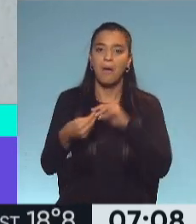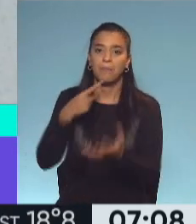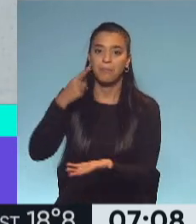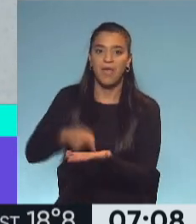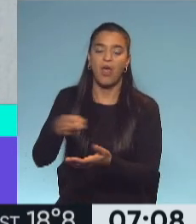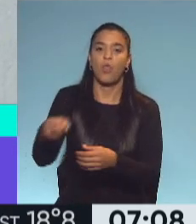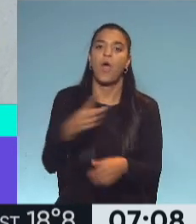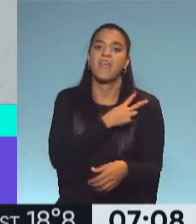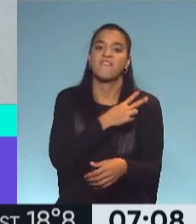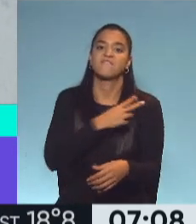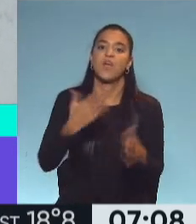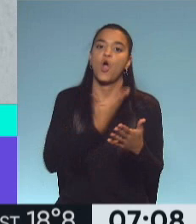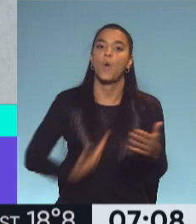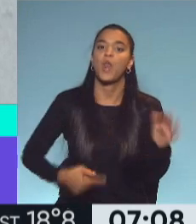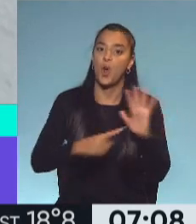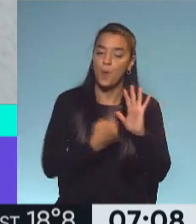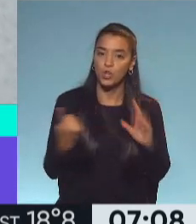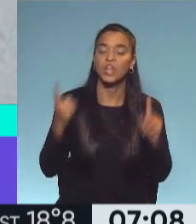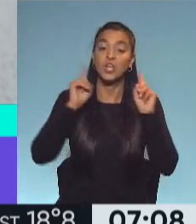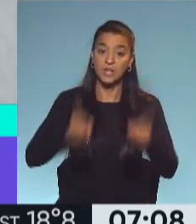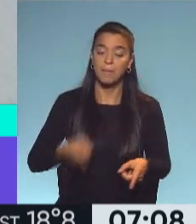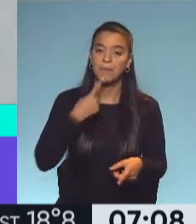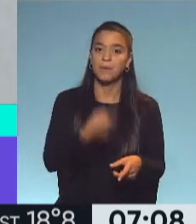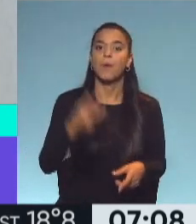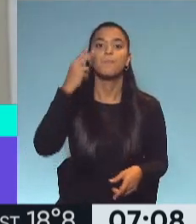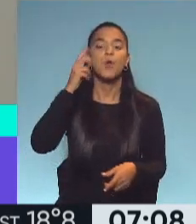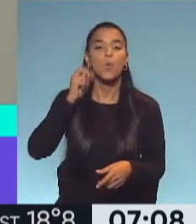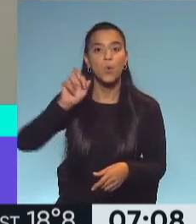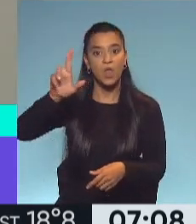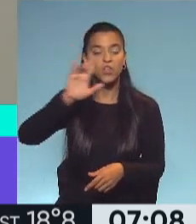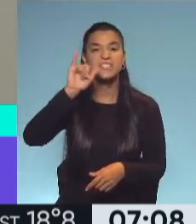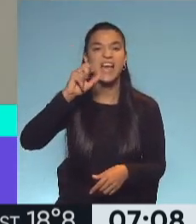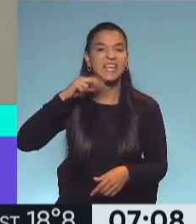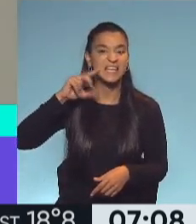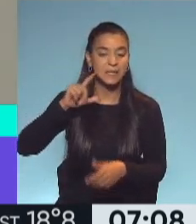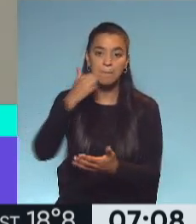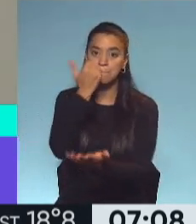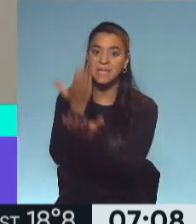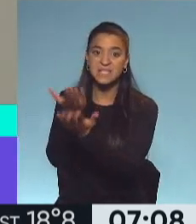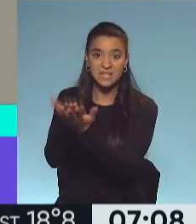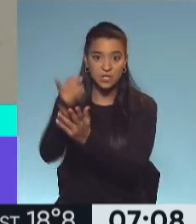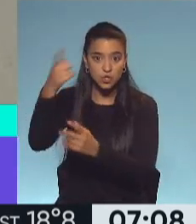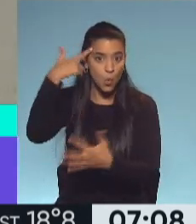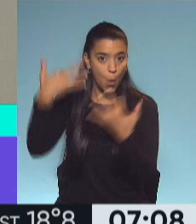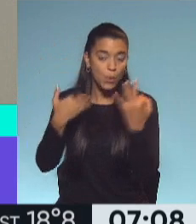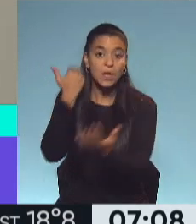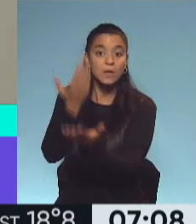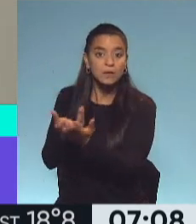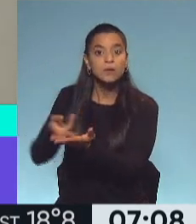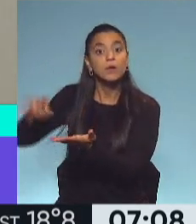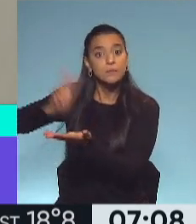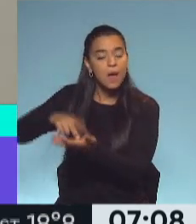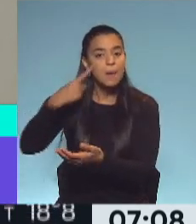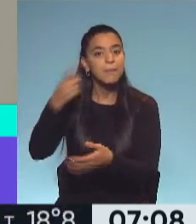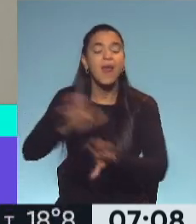al jefe de gobierno porteño y también ordenó al procurador Zanini hacer una presentación en la justicia para que